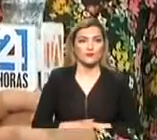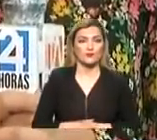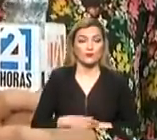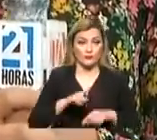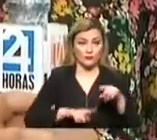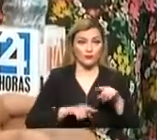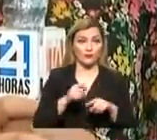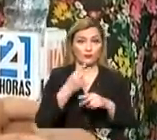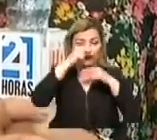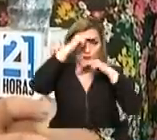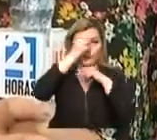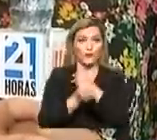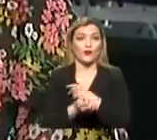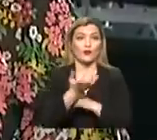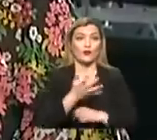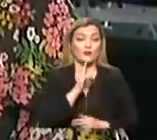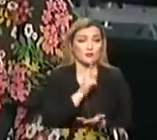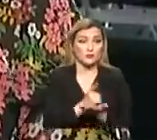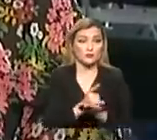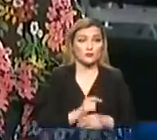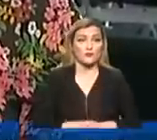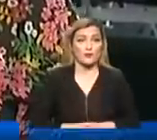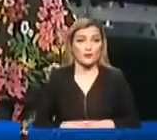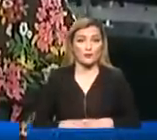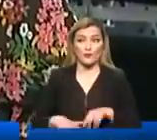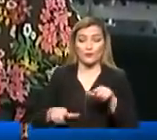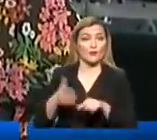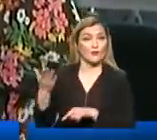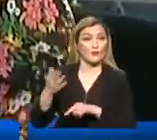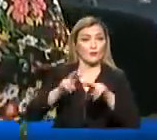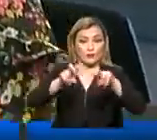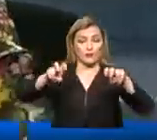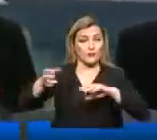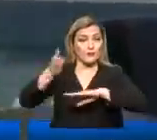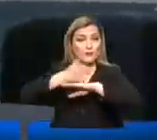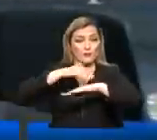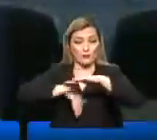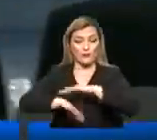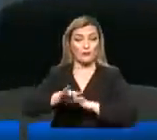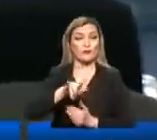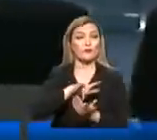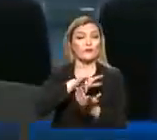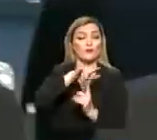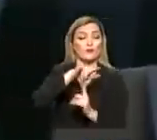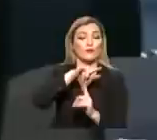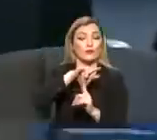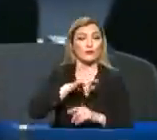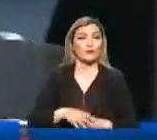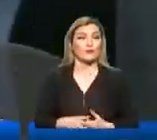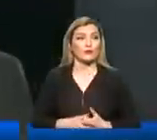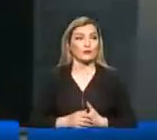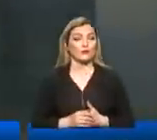Marisabel, amigos televidentes, muy buenos días. Así es, nosotros estamos en una de las salas de preembarque de aquí del aeropuerto Mariscal